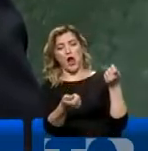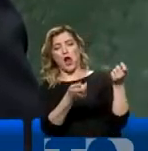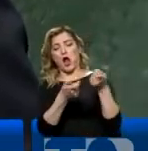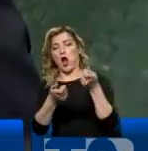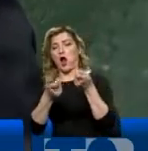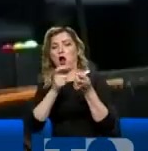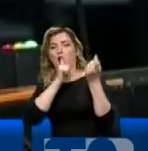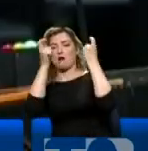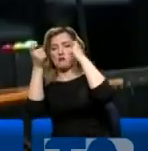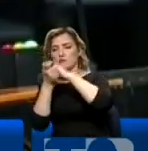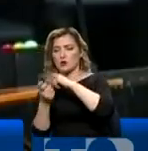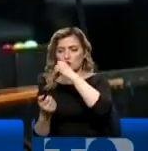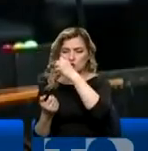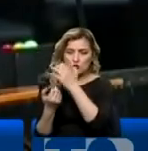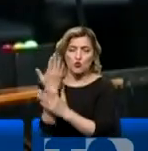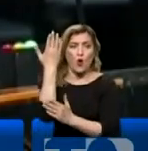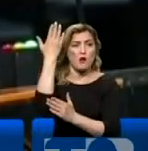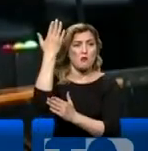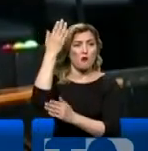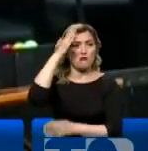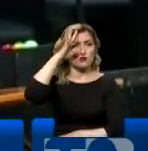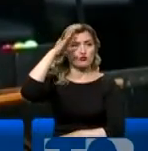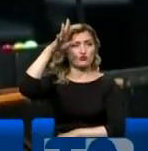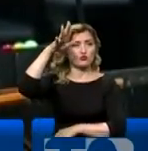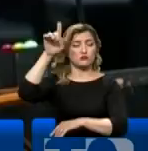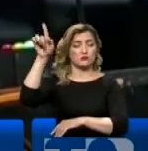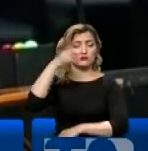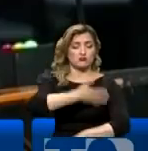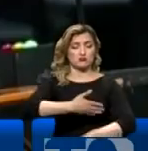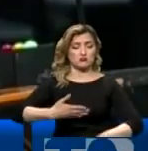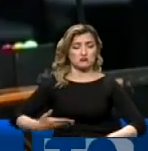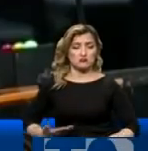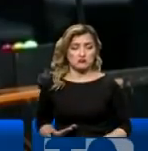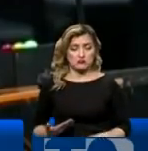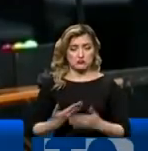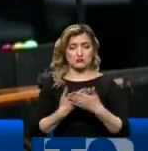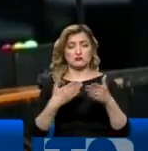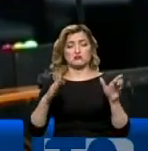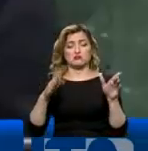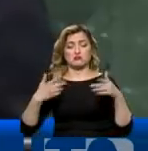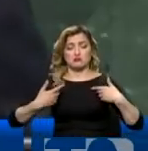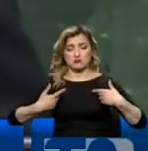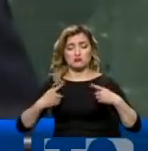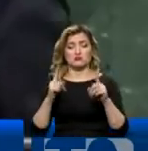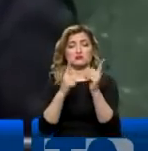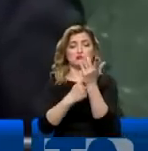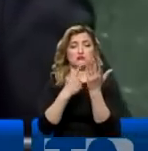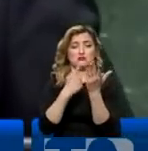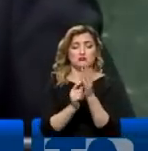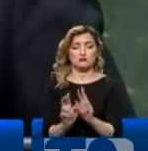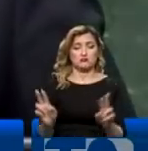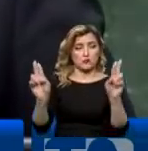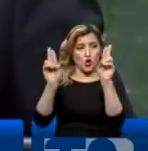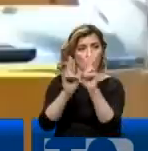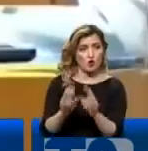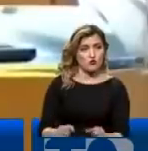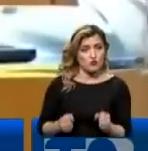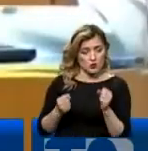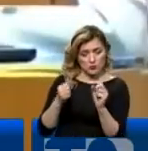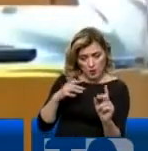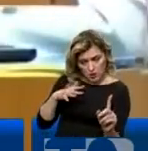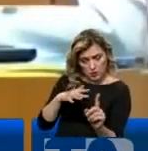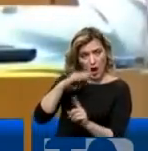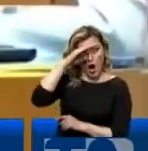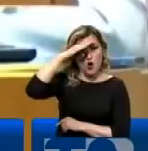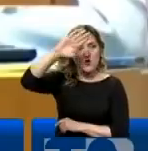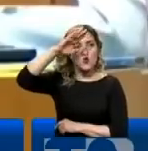el presidente de Brasil, Jair Bolsonaro, abrió este martes los debates de la Asamblea General de las Naciones Unidas con un fuerte ataque a